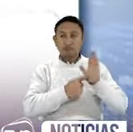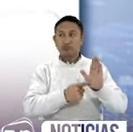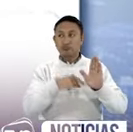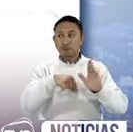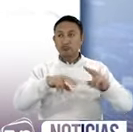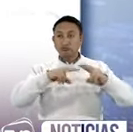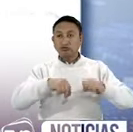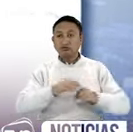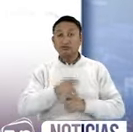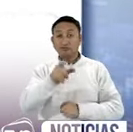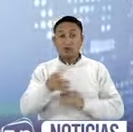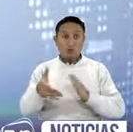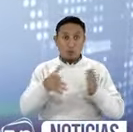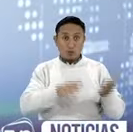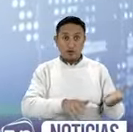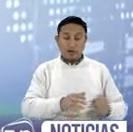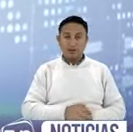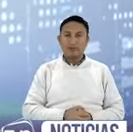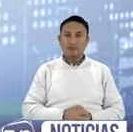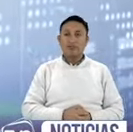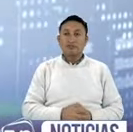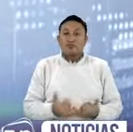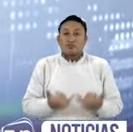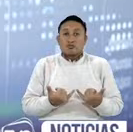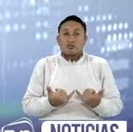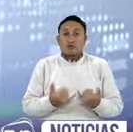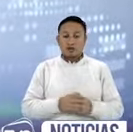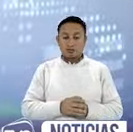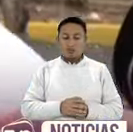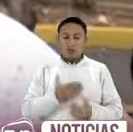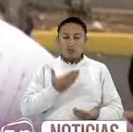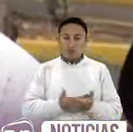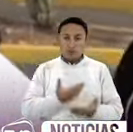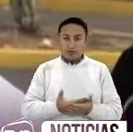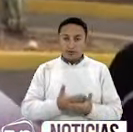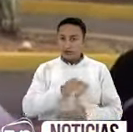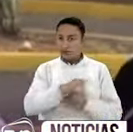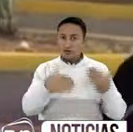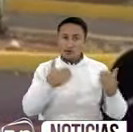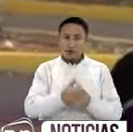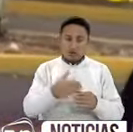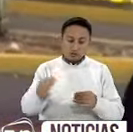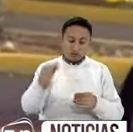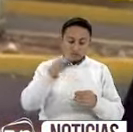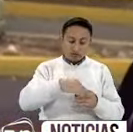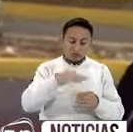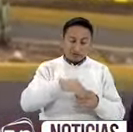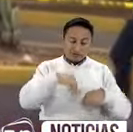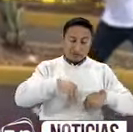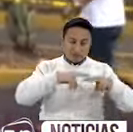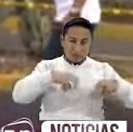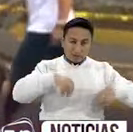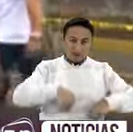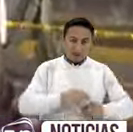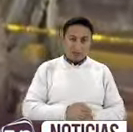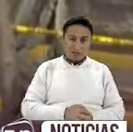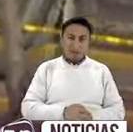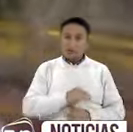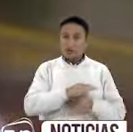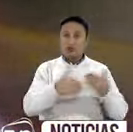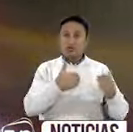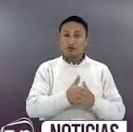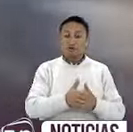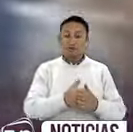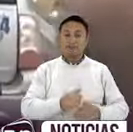la muerte de su compañero. Recién estamos recopilando indicios. Todos los hechos nosotros los vamos a investigar para que no queden en la impunidad, incluido